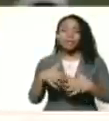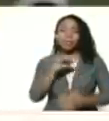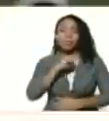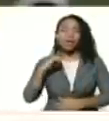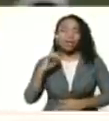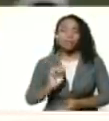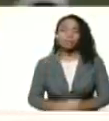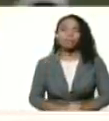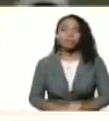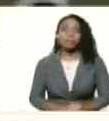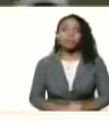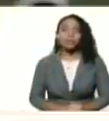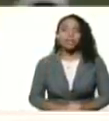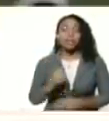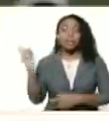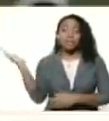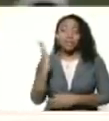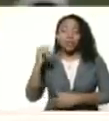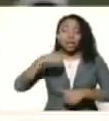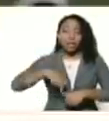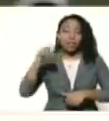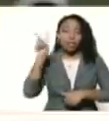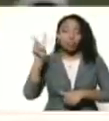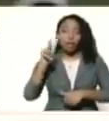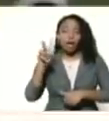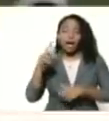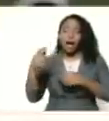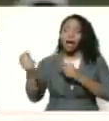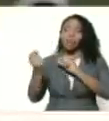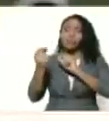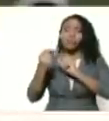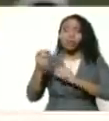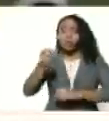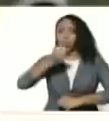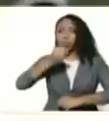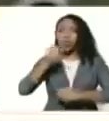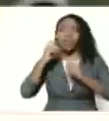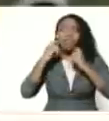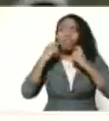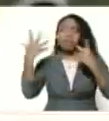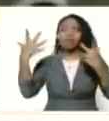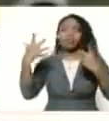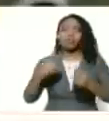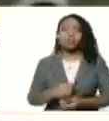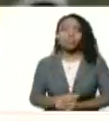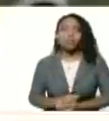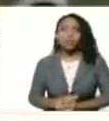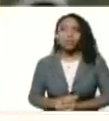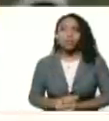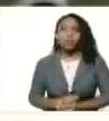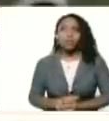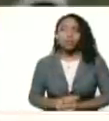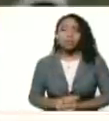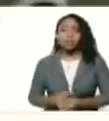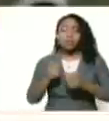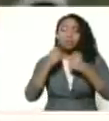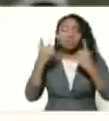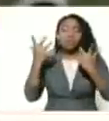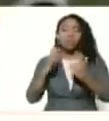Me hizo una entrevista, vino a Venezuela. Periodista famoso, Eric, muy famoso.